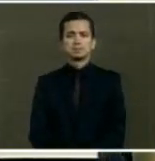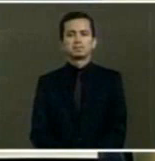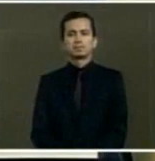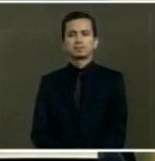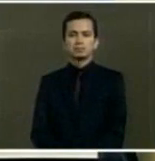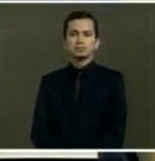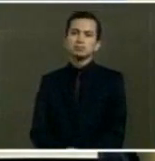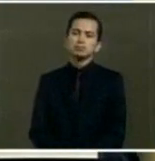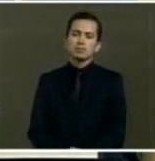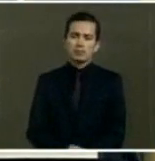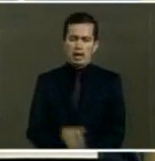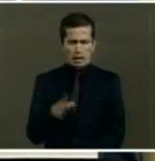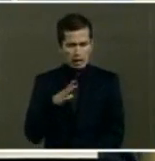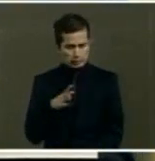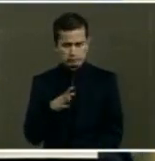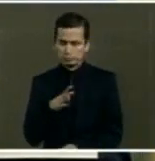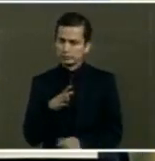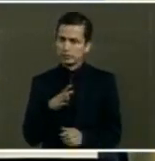Nuestros grandes desafíos